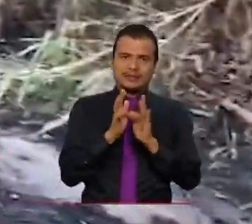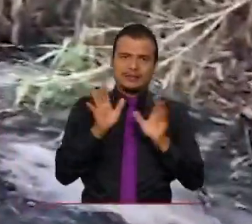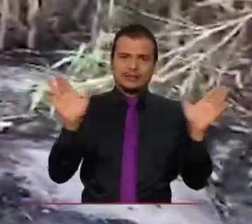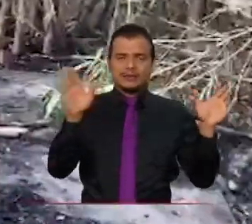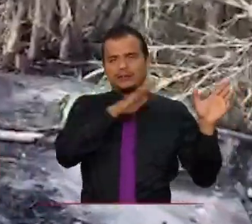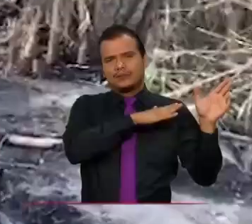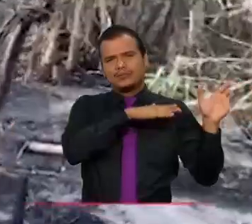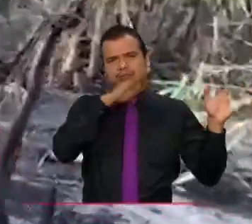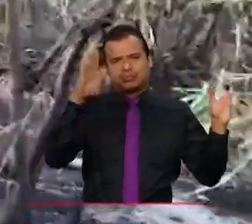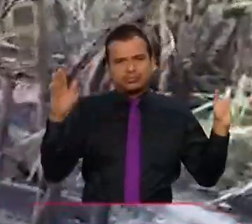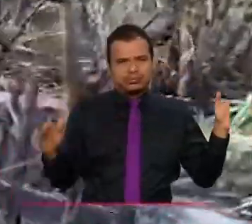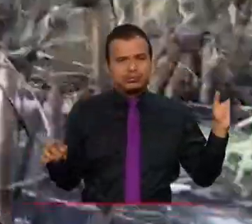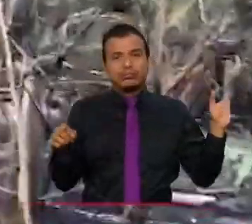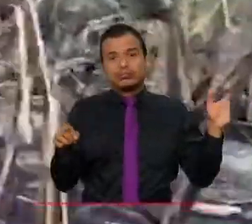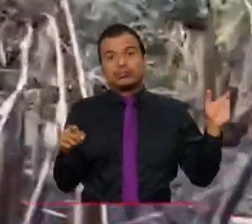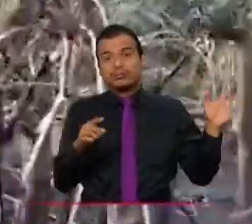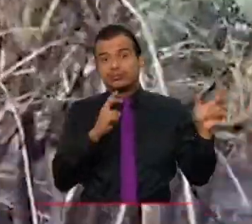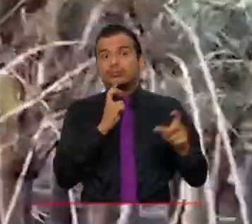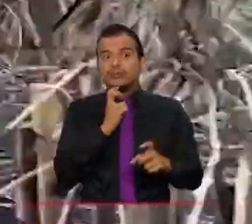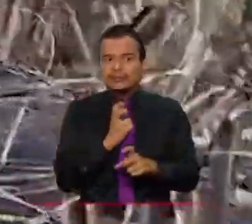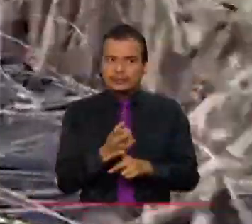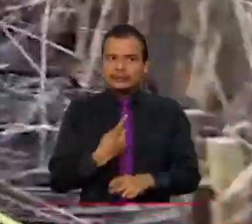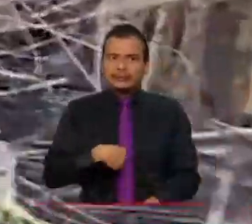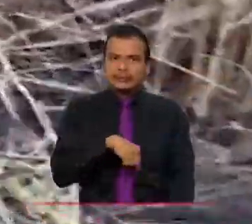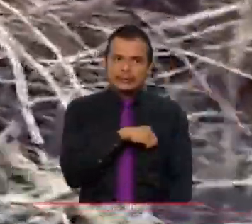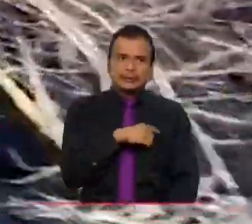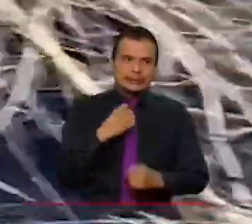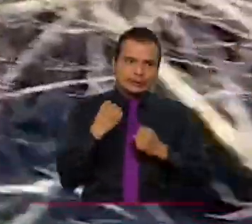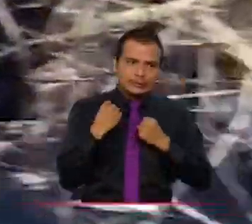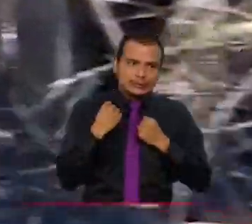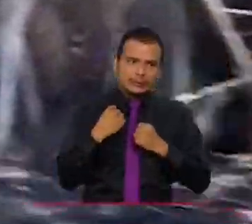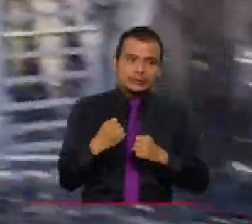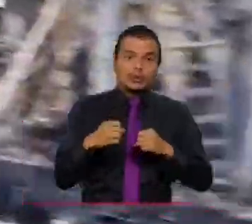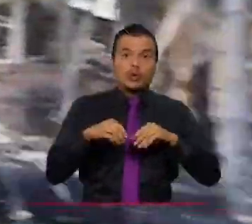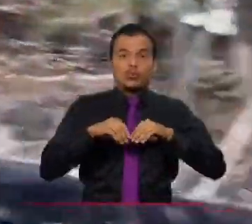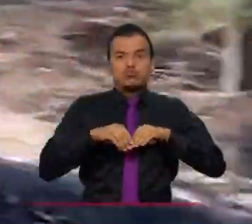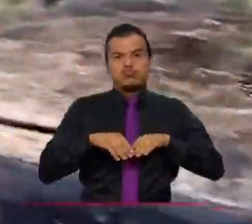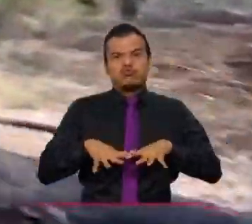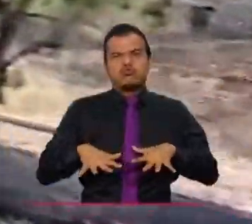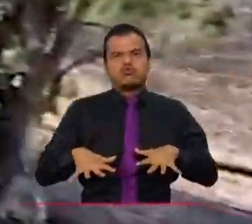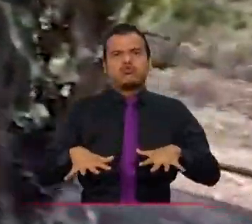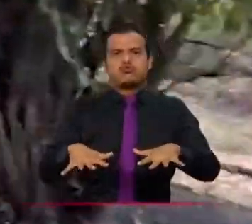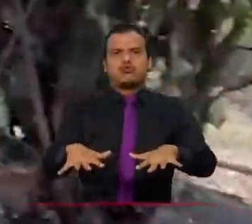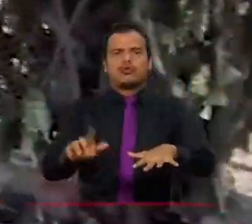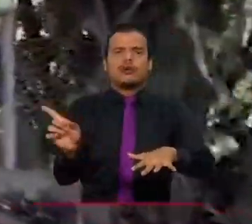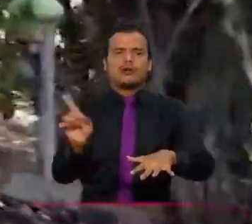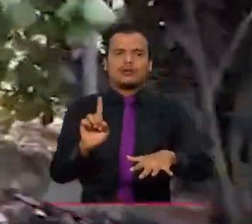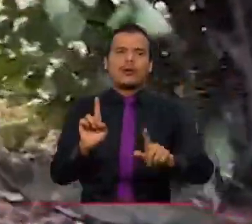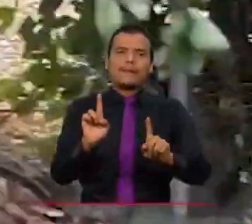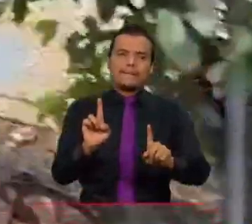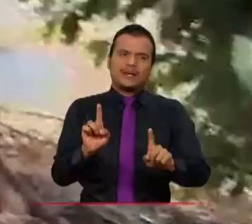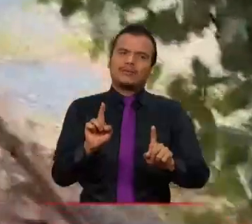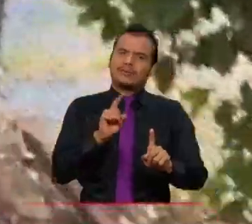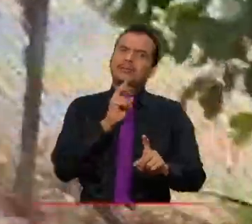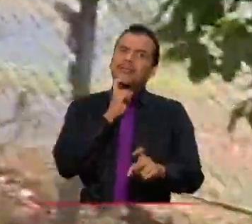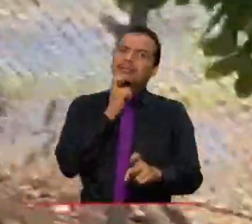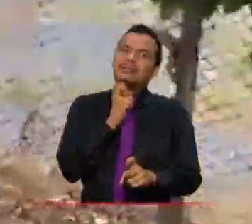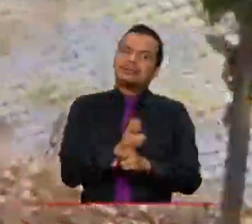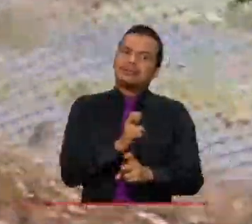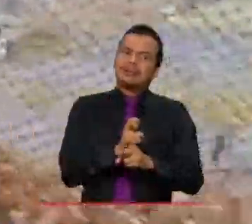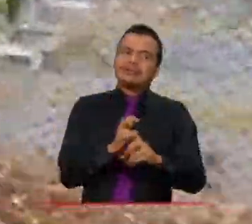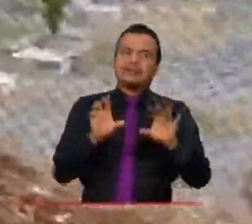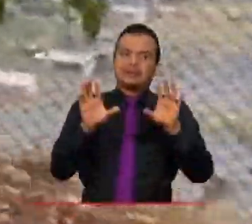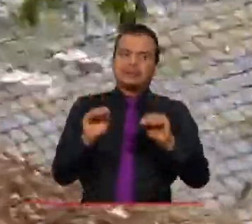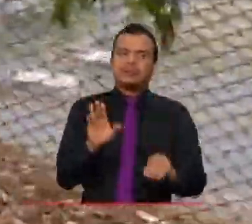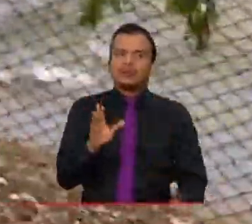de las hamacas que tuvimos bastante trabajo A pesar que no se propagó como pensamos que iba a hacerse pero pero